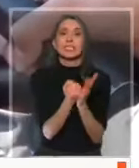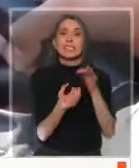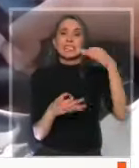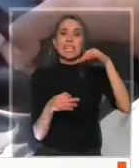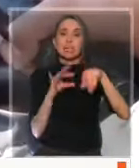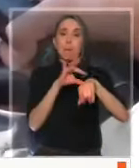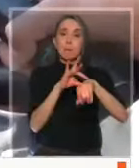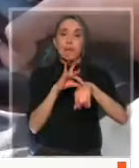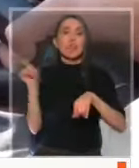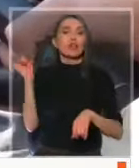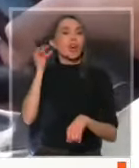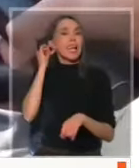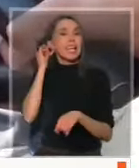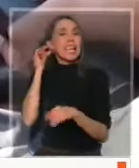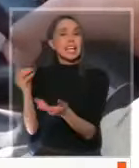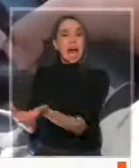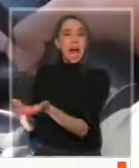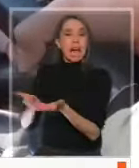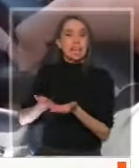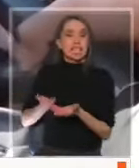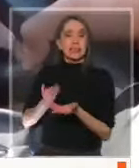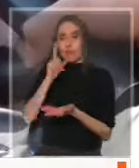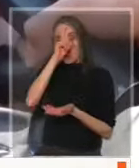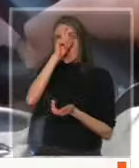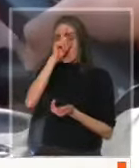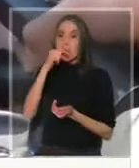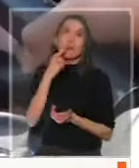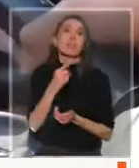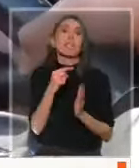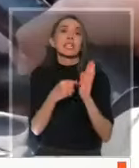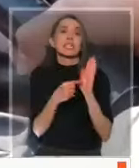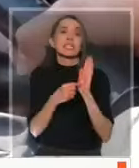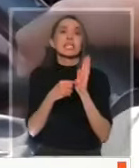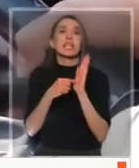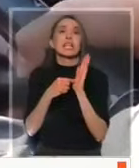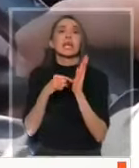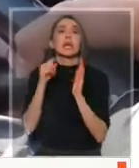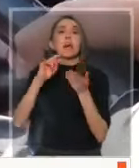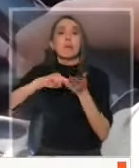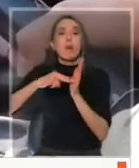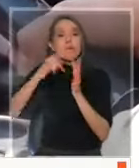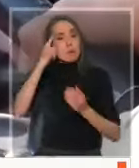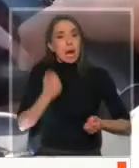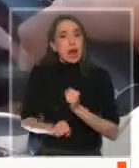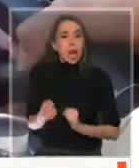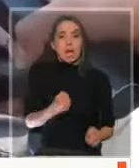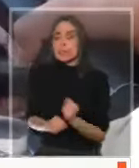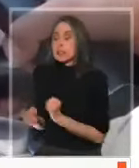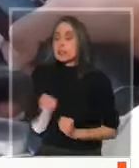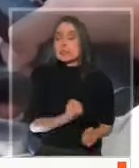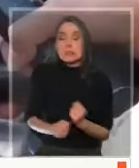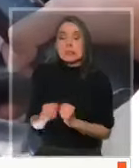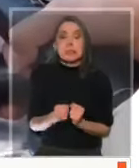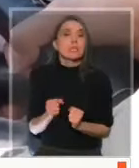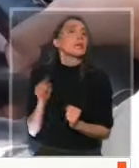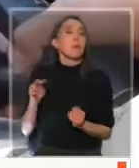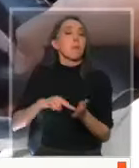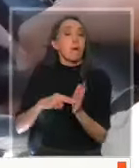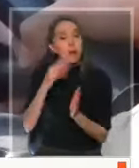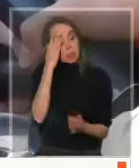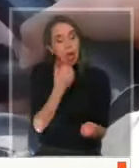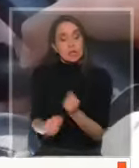que ella había recibido y que acreditaban un supuesto trastorno de ansiedad. Y evidentemente el trastorno de ansiedad